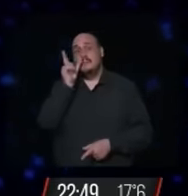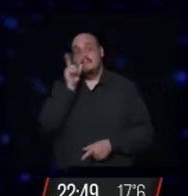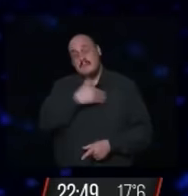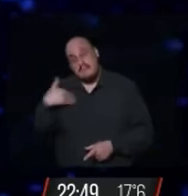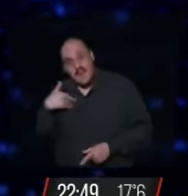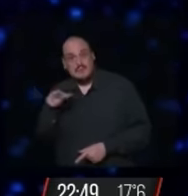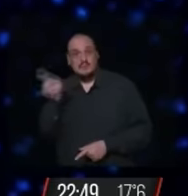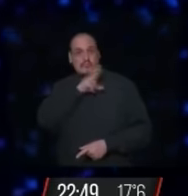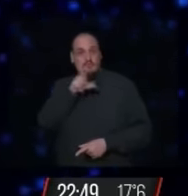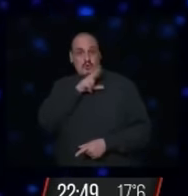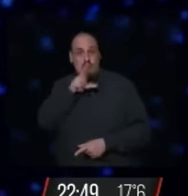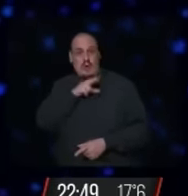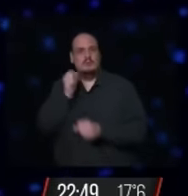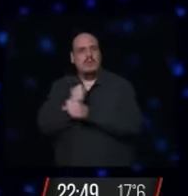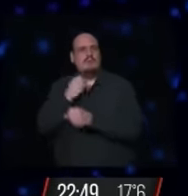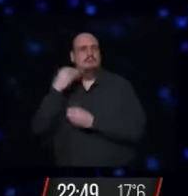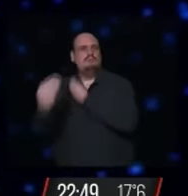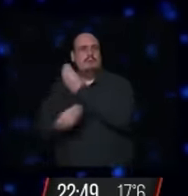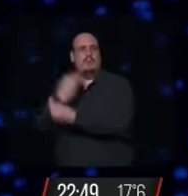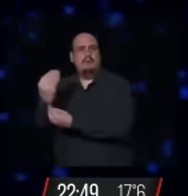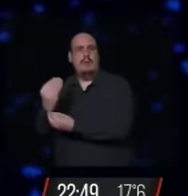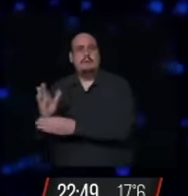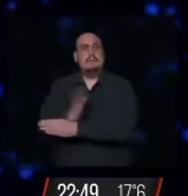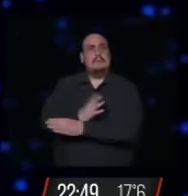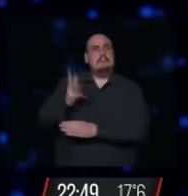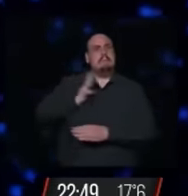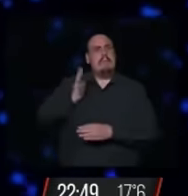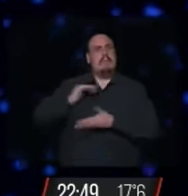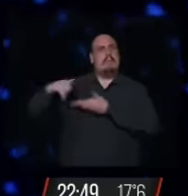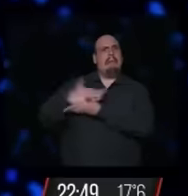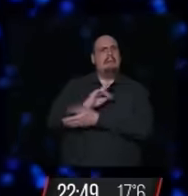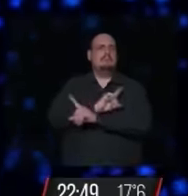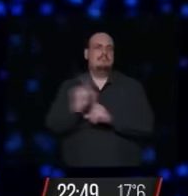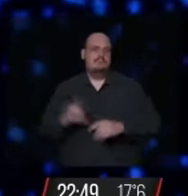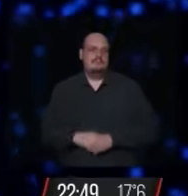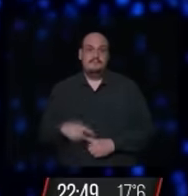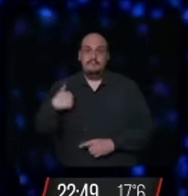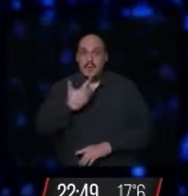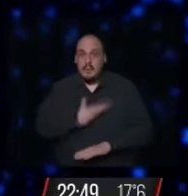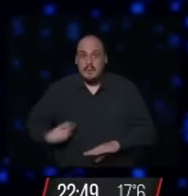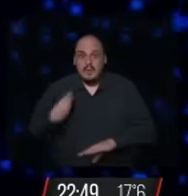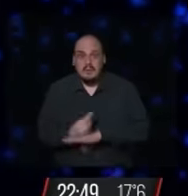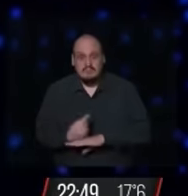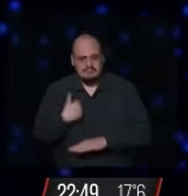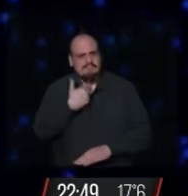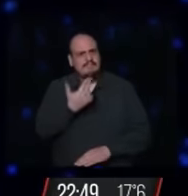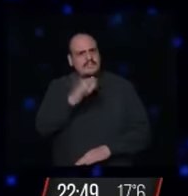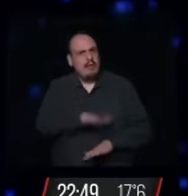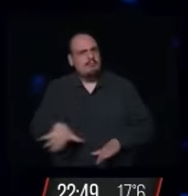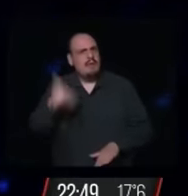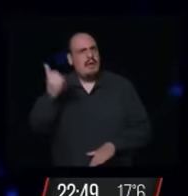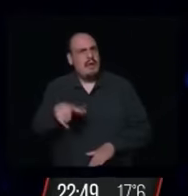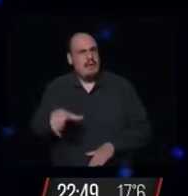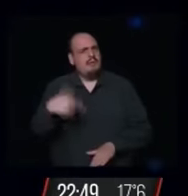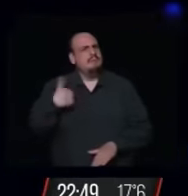mujeres puedan entrar al mercado de trabajo sin miedo y sin discriminación. Quiero ser presidente porque tengo hijos a los que les quiero